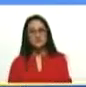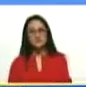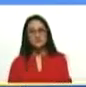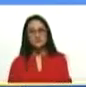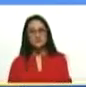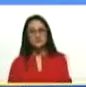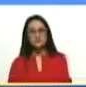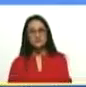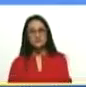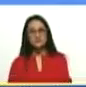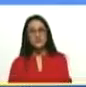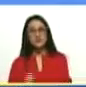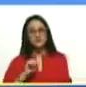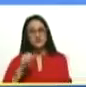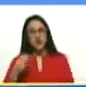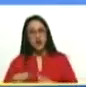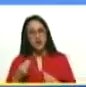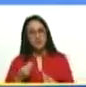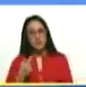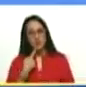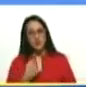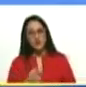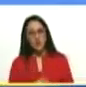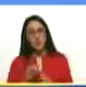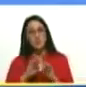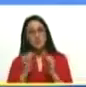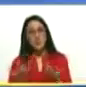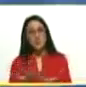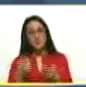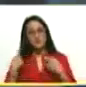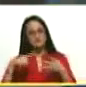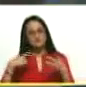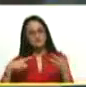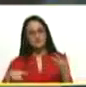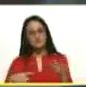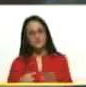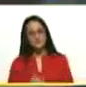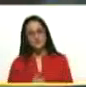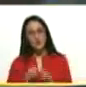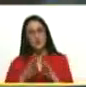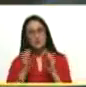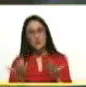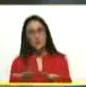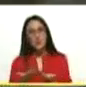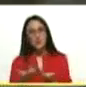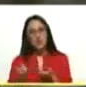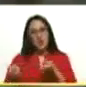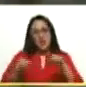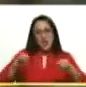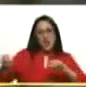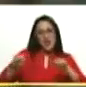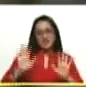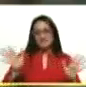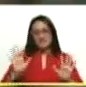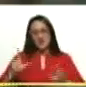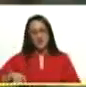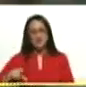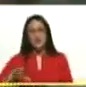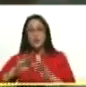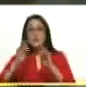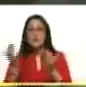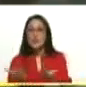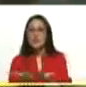Lo veremos, nos dijo. El mundo multipolar, el mundo sin hegemones, el